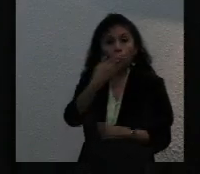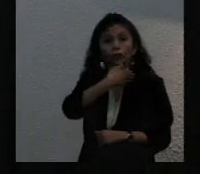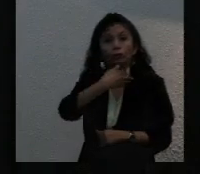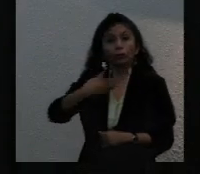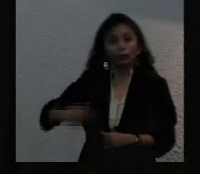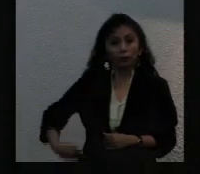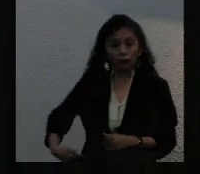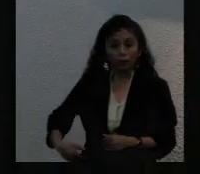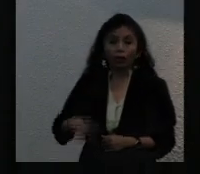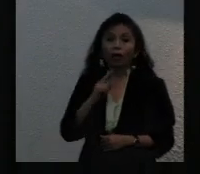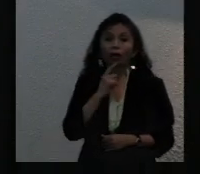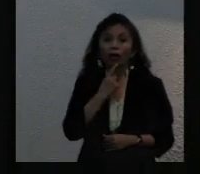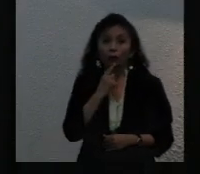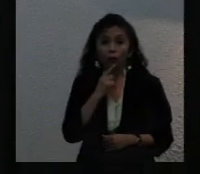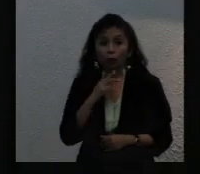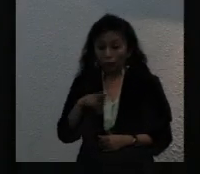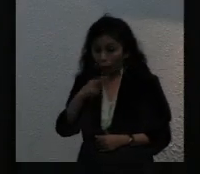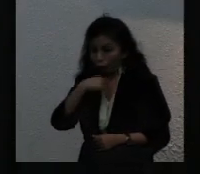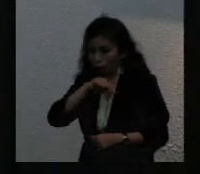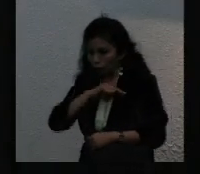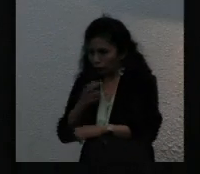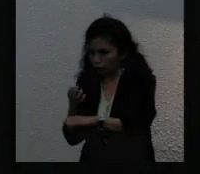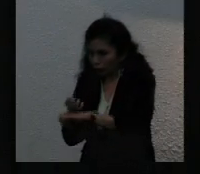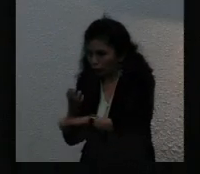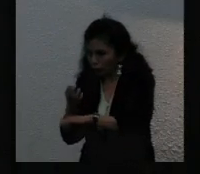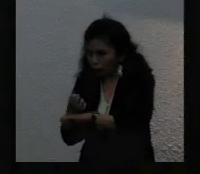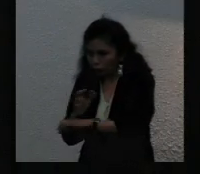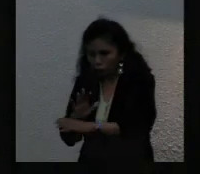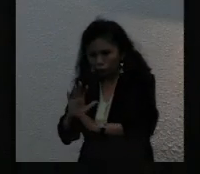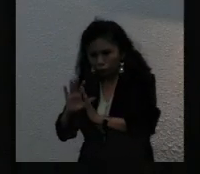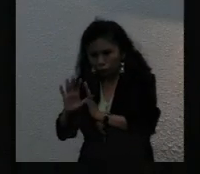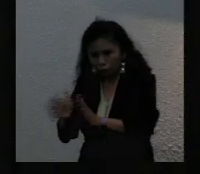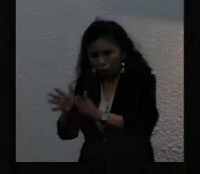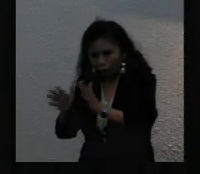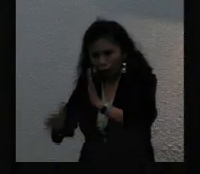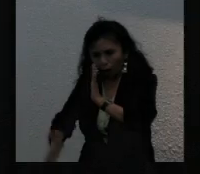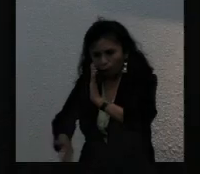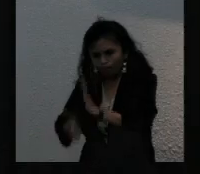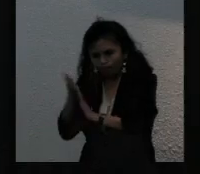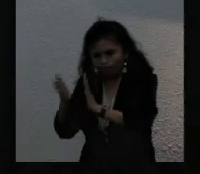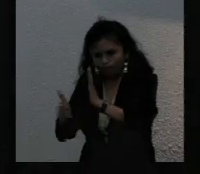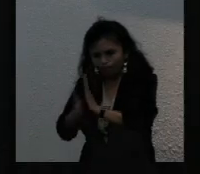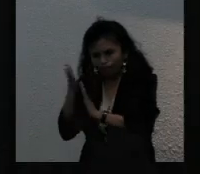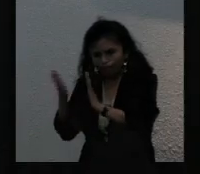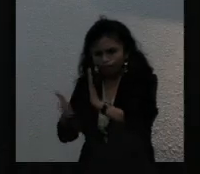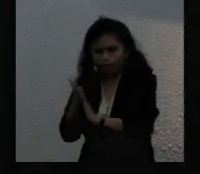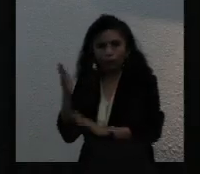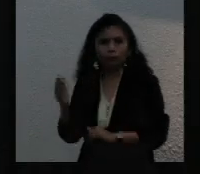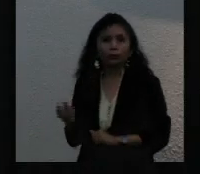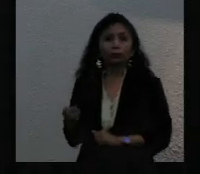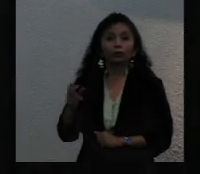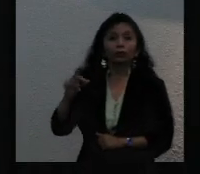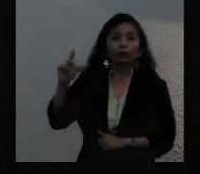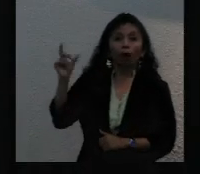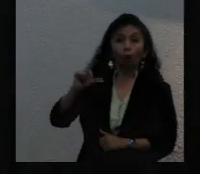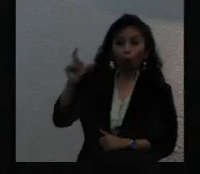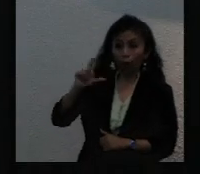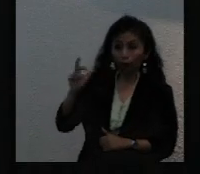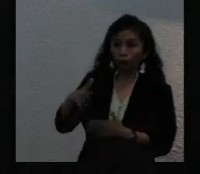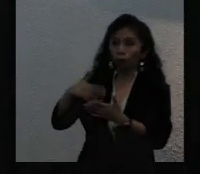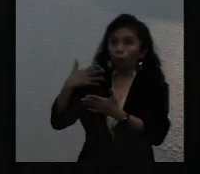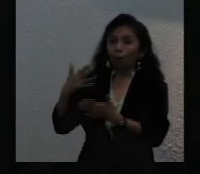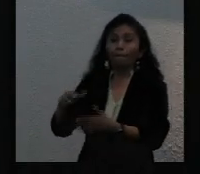que en nuestro estado ya se venía gestando cuando Mara Lezama Espinosa había sido electa y